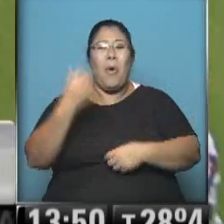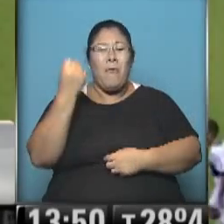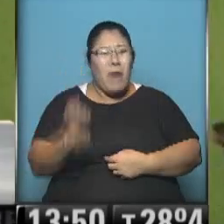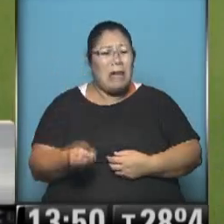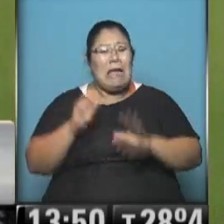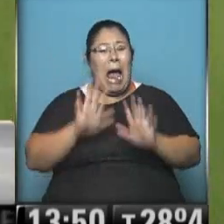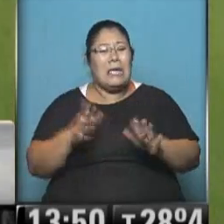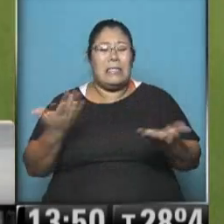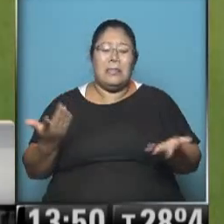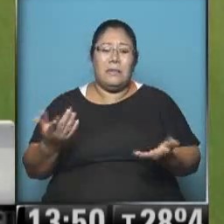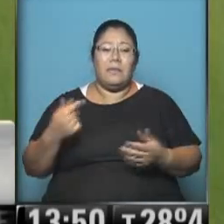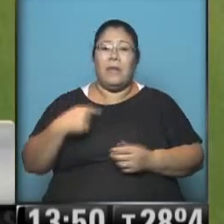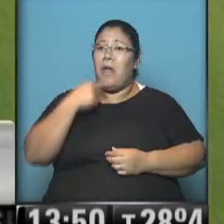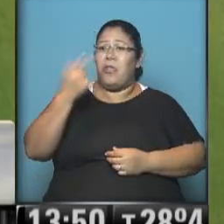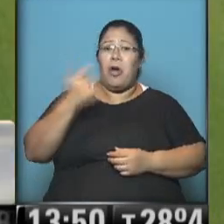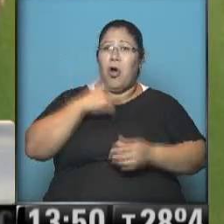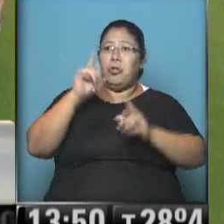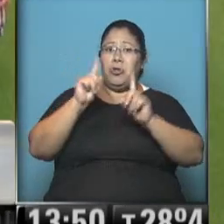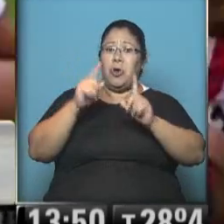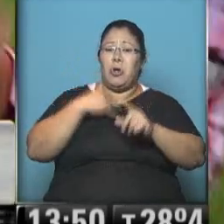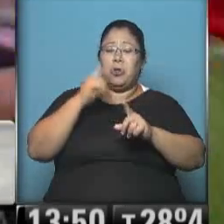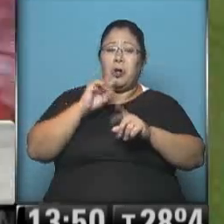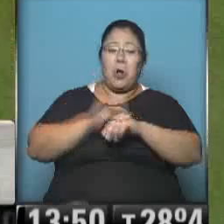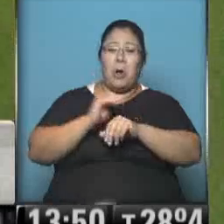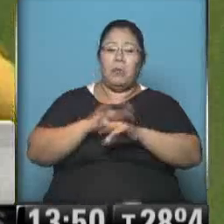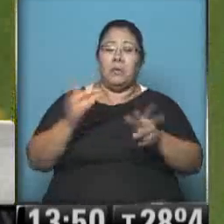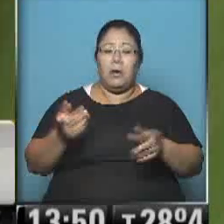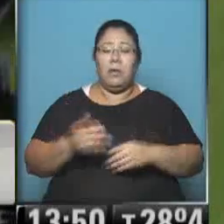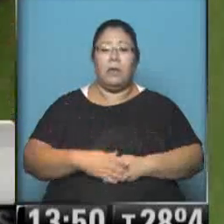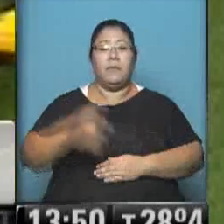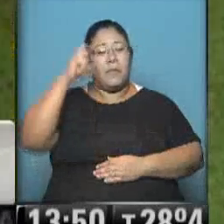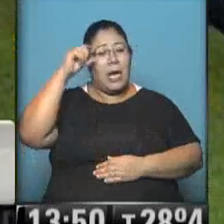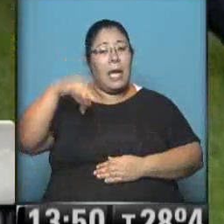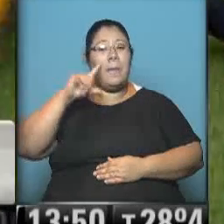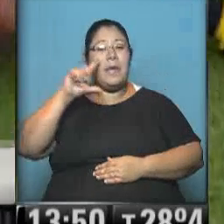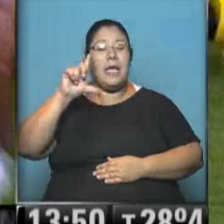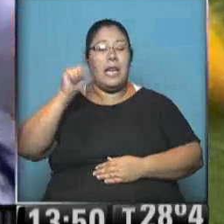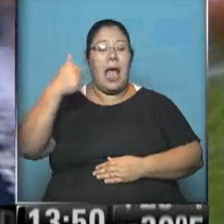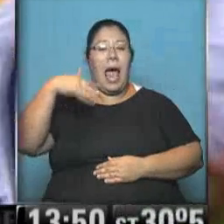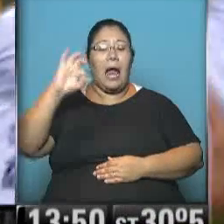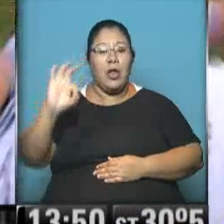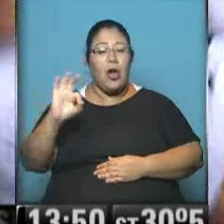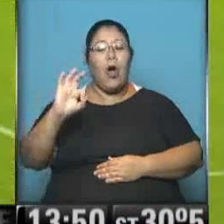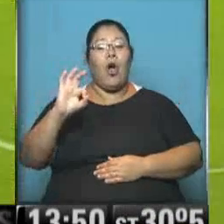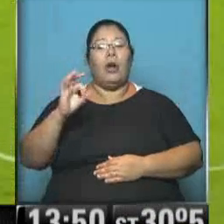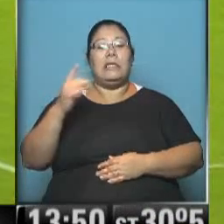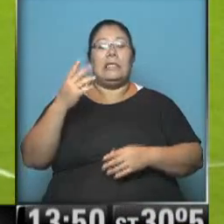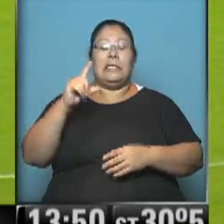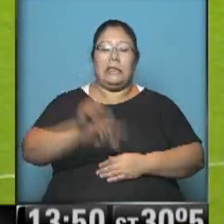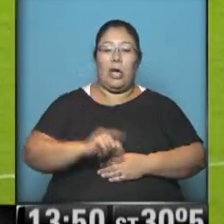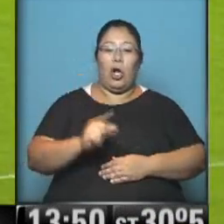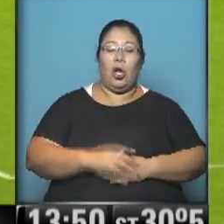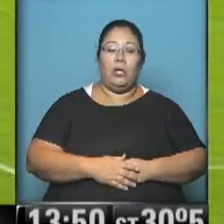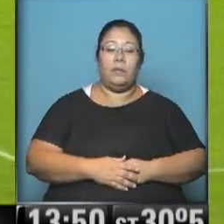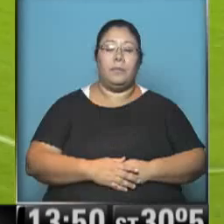a decir? Que sí, pero lo vio todo el mundo. Emiliano Papa fue quien sufrió esa lesión. Y fíjate esta de Álvaro Pereira en el ranking. Es